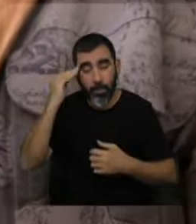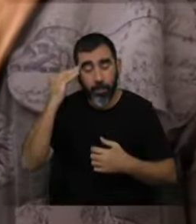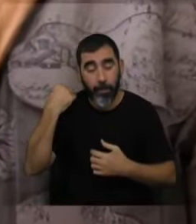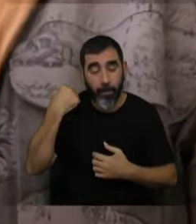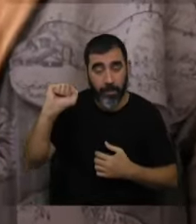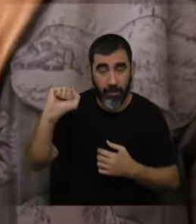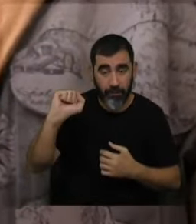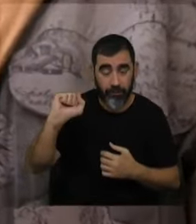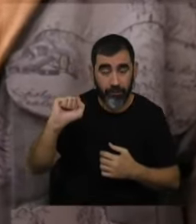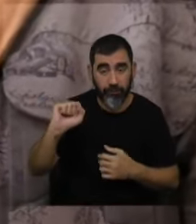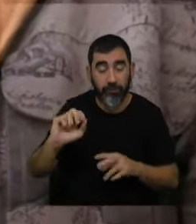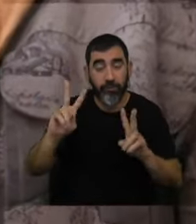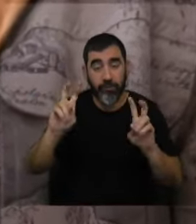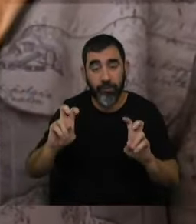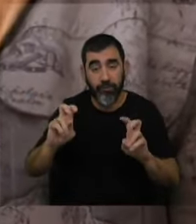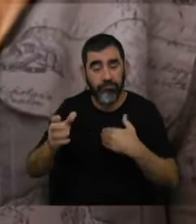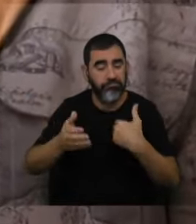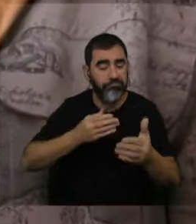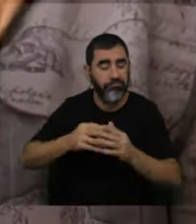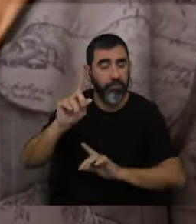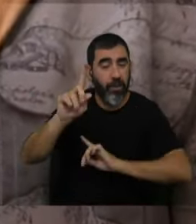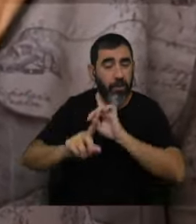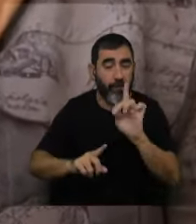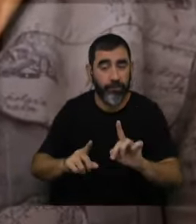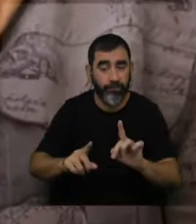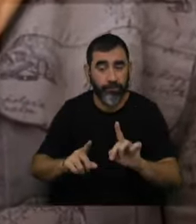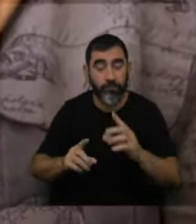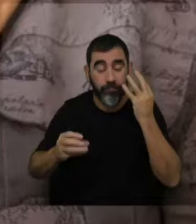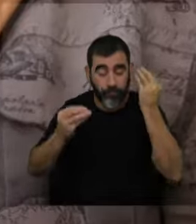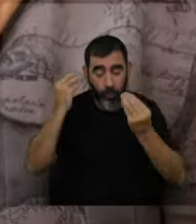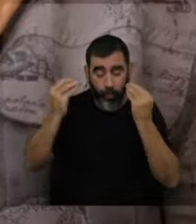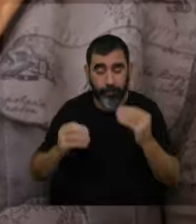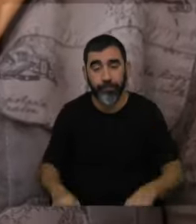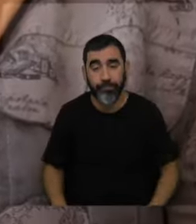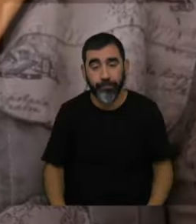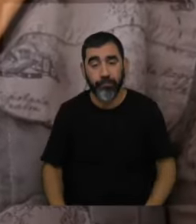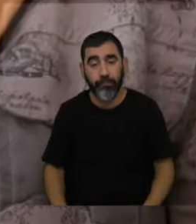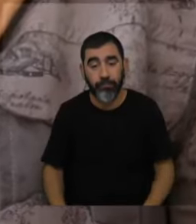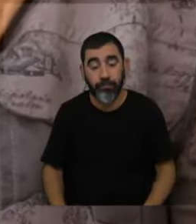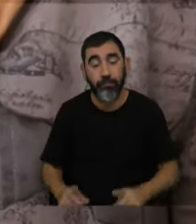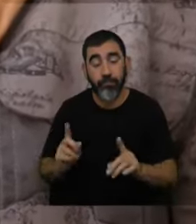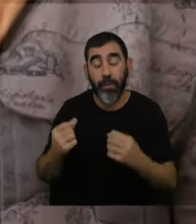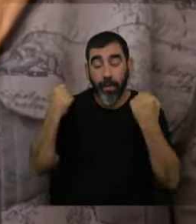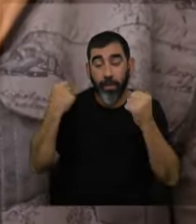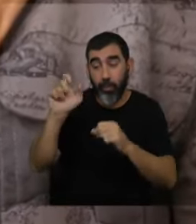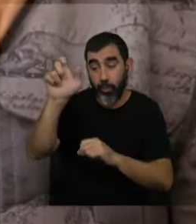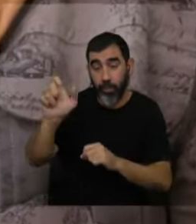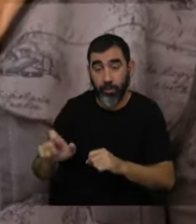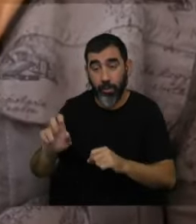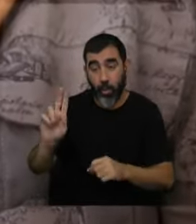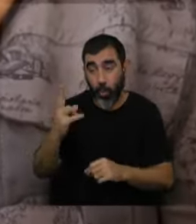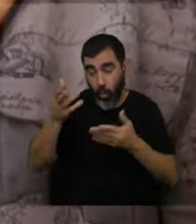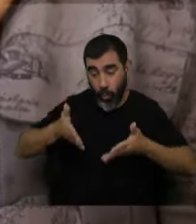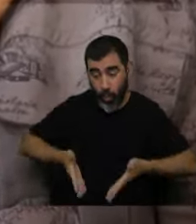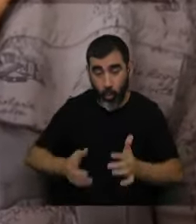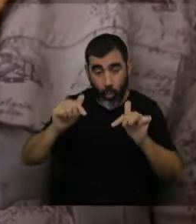parece que hay aspectos que no están siendo considerados y que son muy preocupantes en este caso además hablamos de un deportista un deportista que es uruguayo